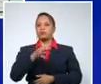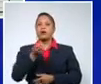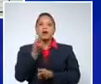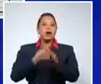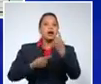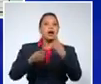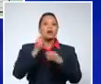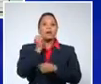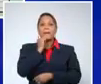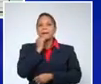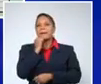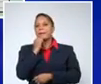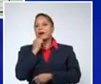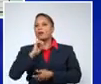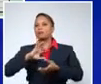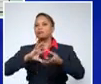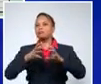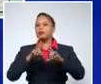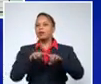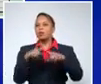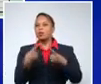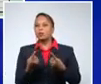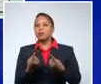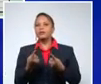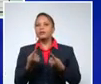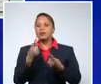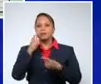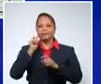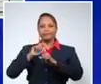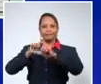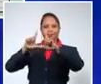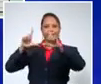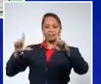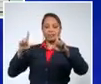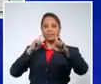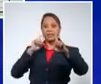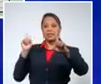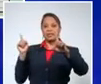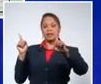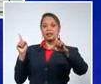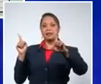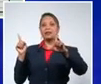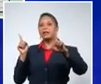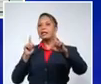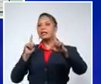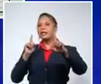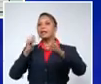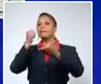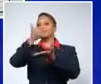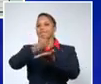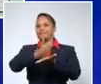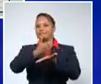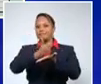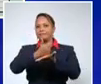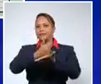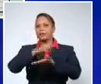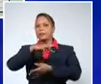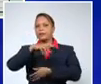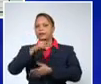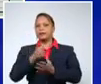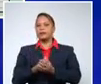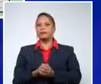complejidad, como se puede ver también en el mapa, es en la cabecera provincial, en el